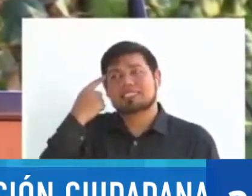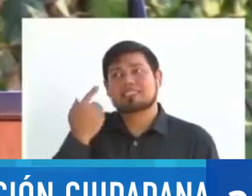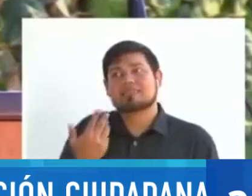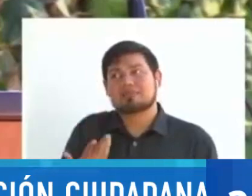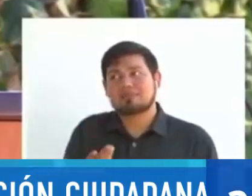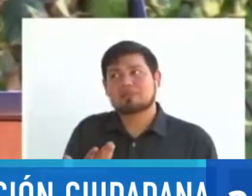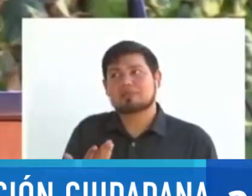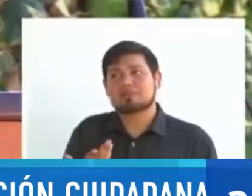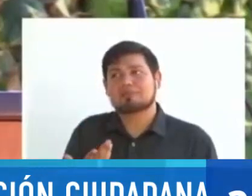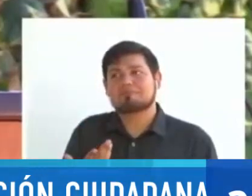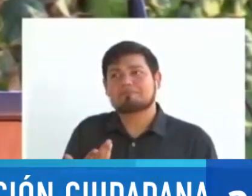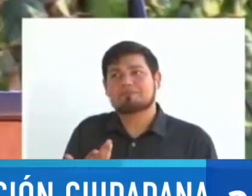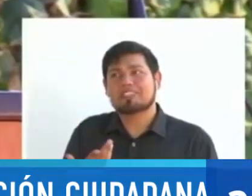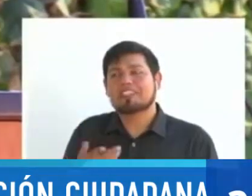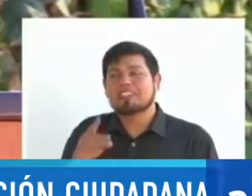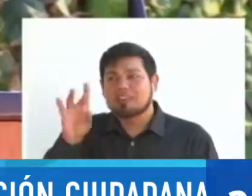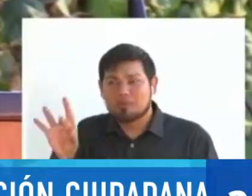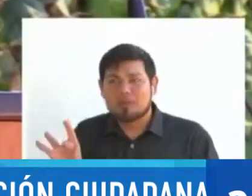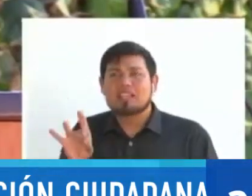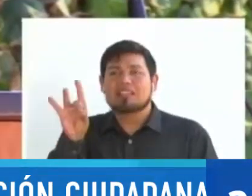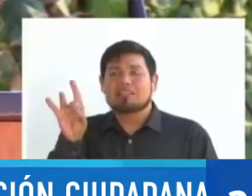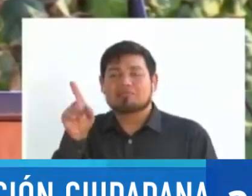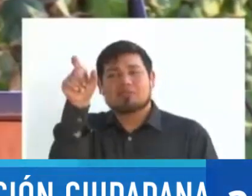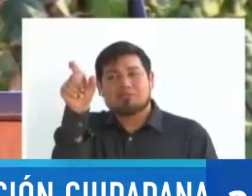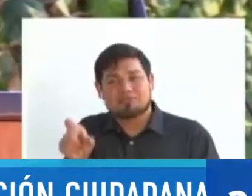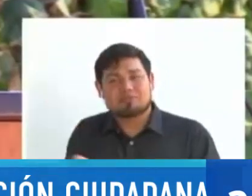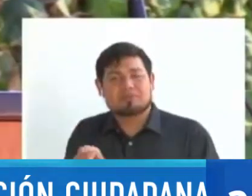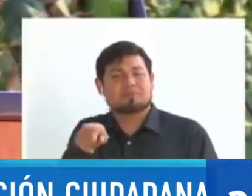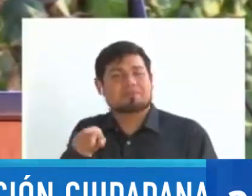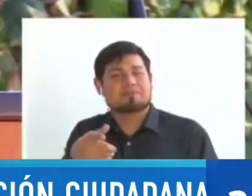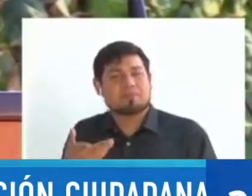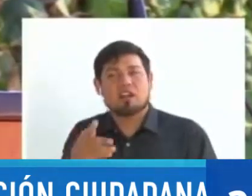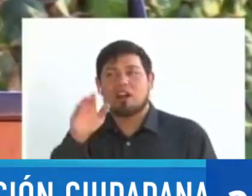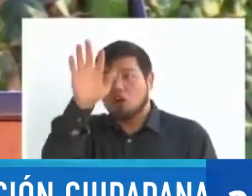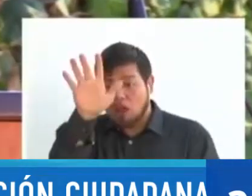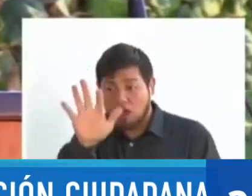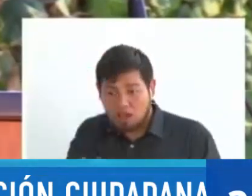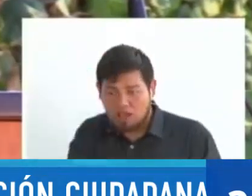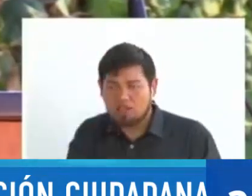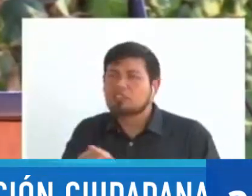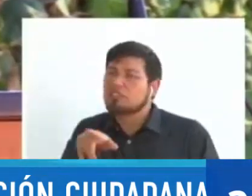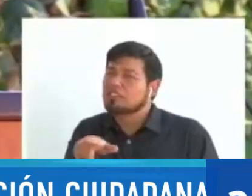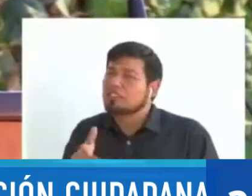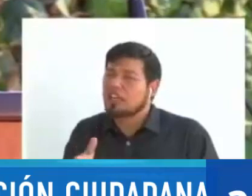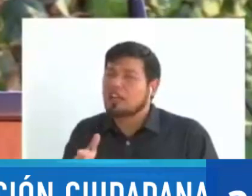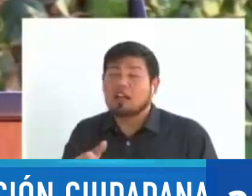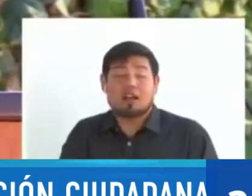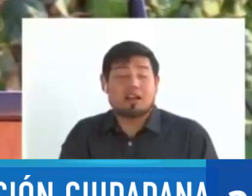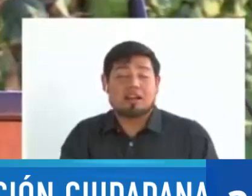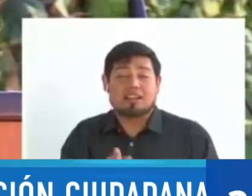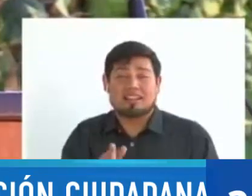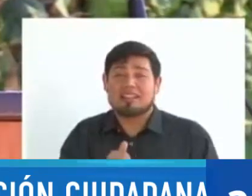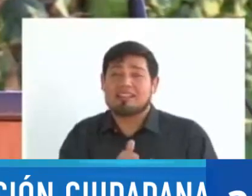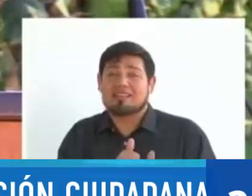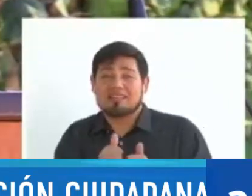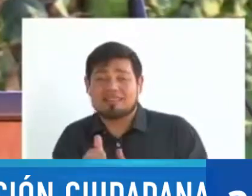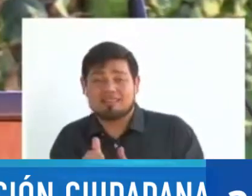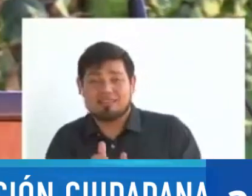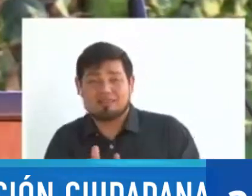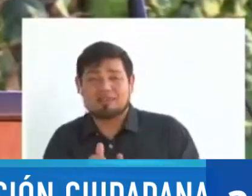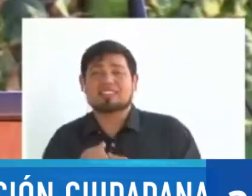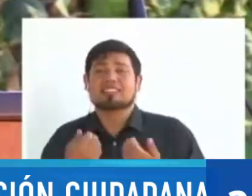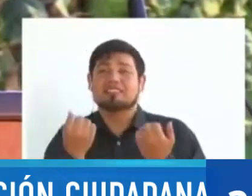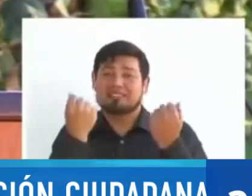gente, destacar a alguien que se caracteriza por una enorme trayectoria deportiva,